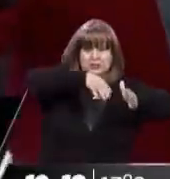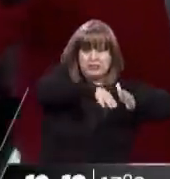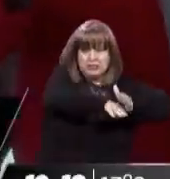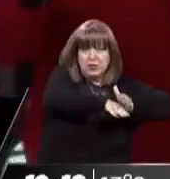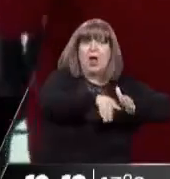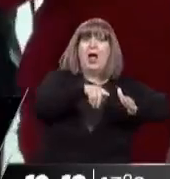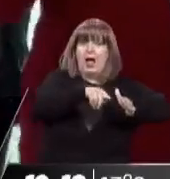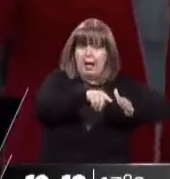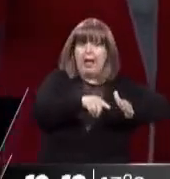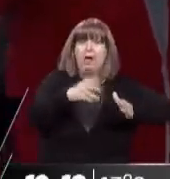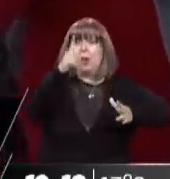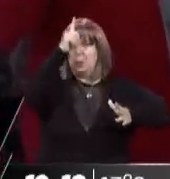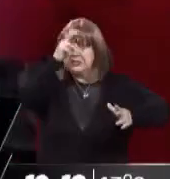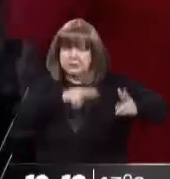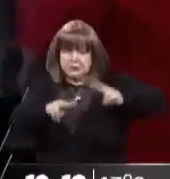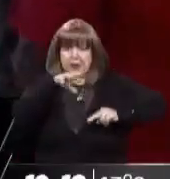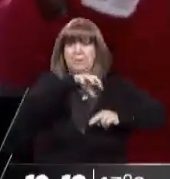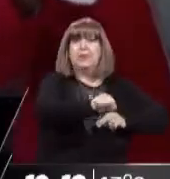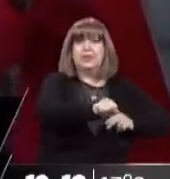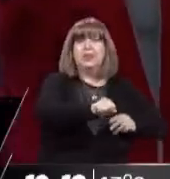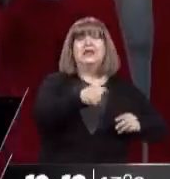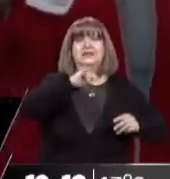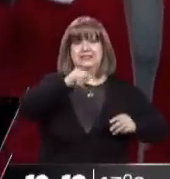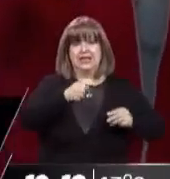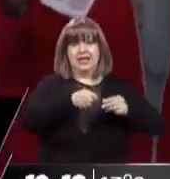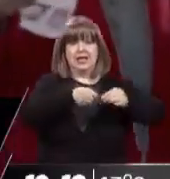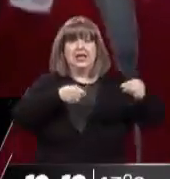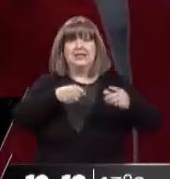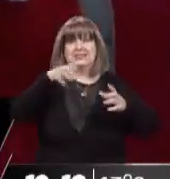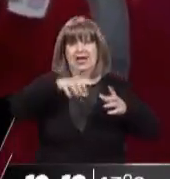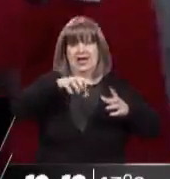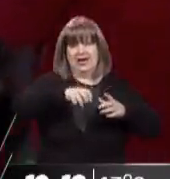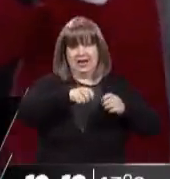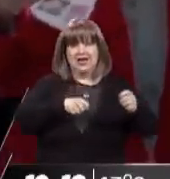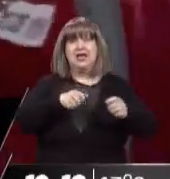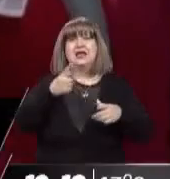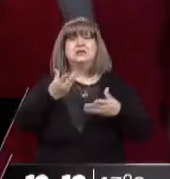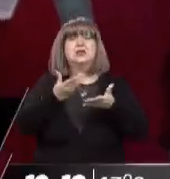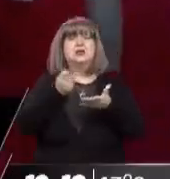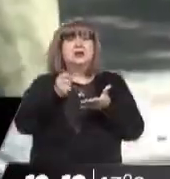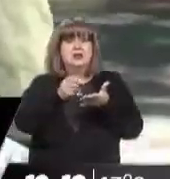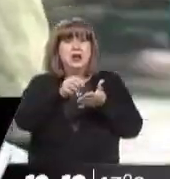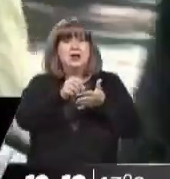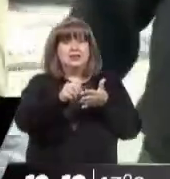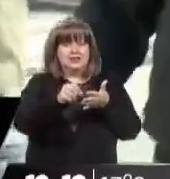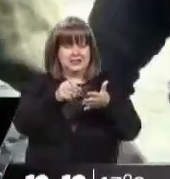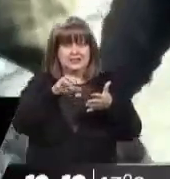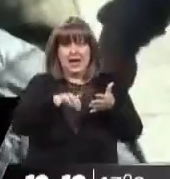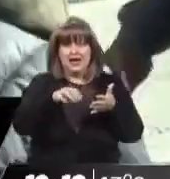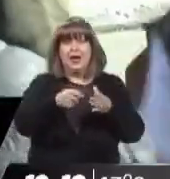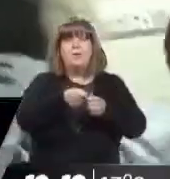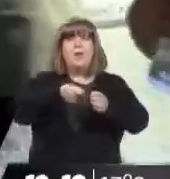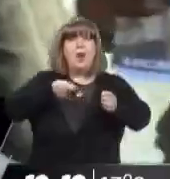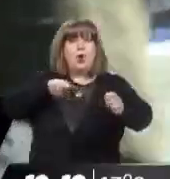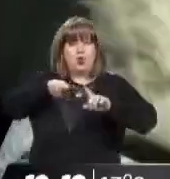restos de sangre. Por lo tanto, se van a analizar a partir de ahora esa muestra que se encontró, esa muestra de sangre,